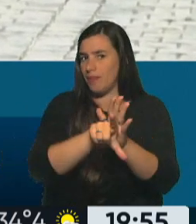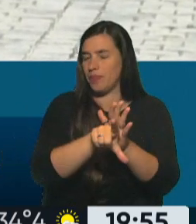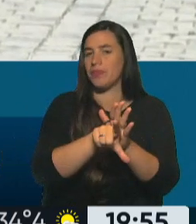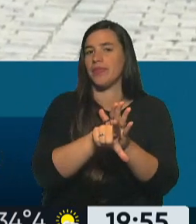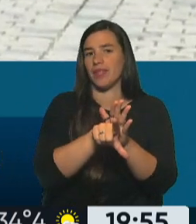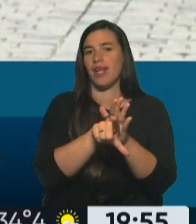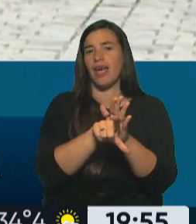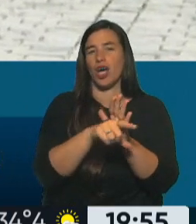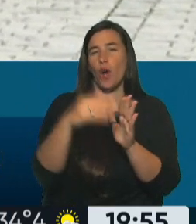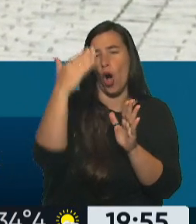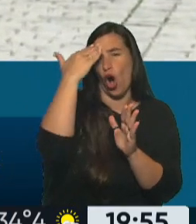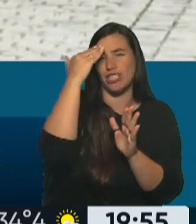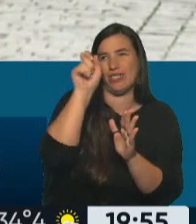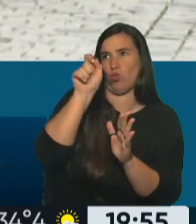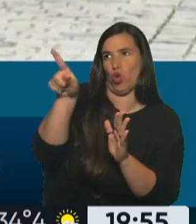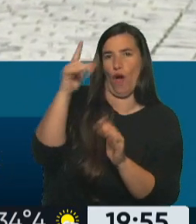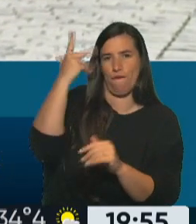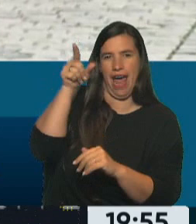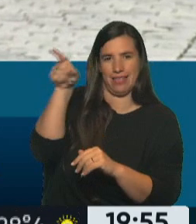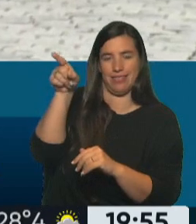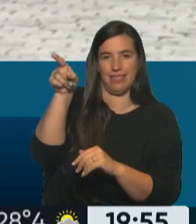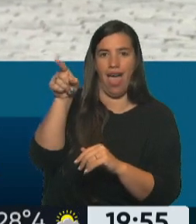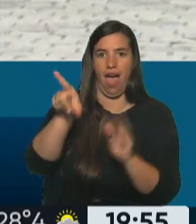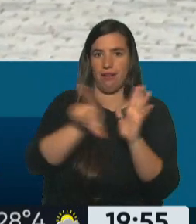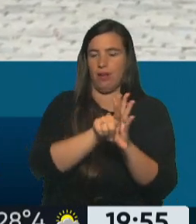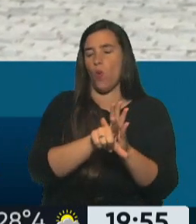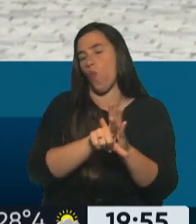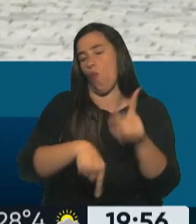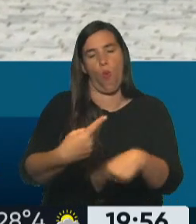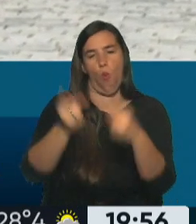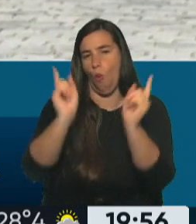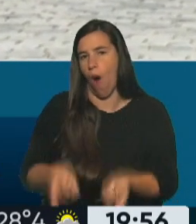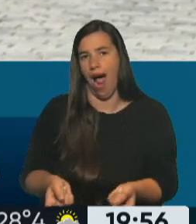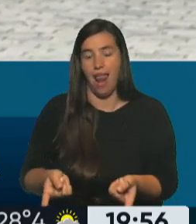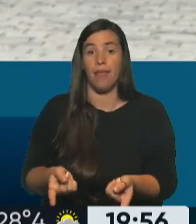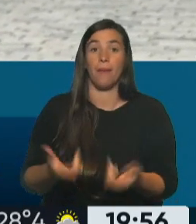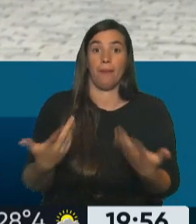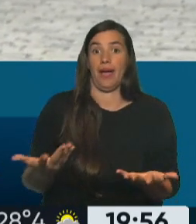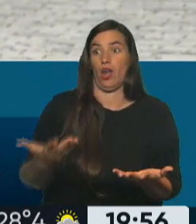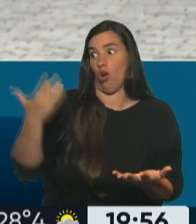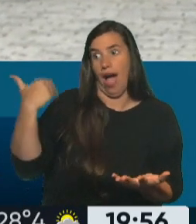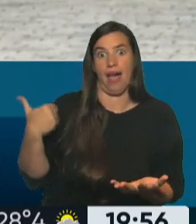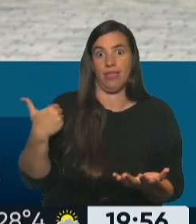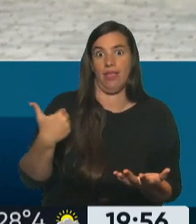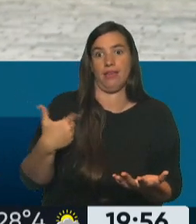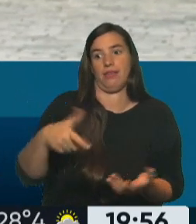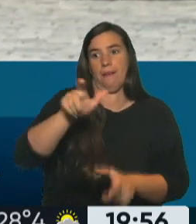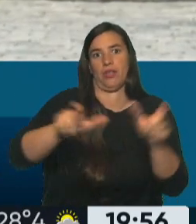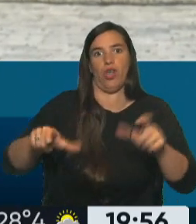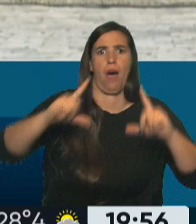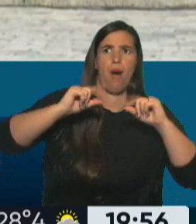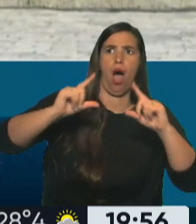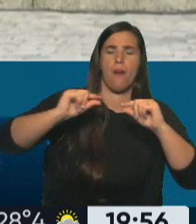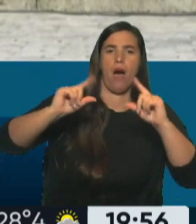la Constitución francesa, pero que sí le valió que durante meses los franceses se movilicen y genere una baja en